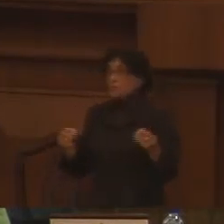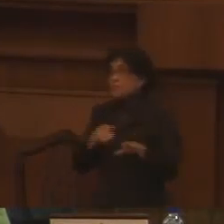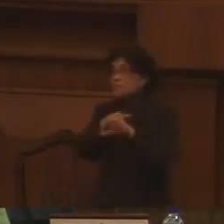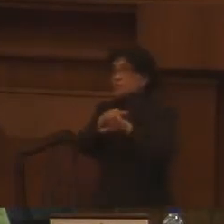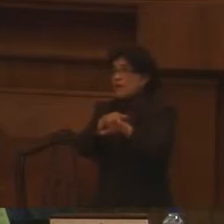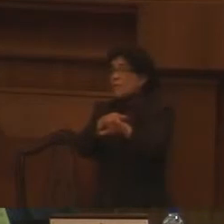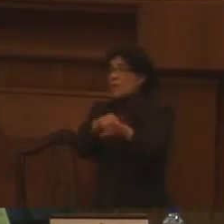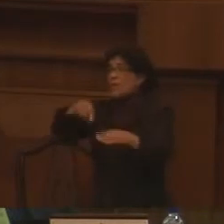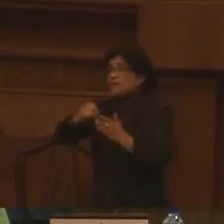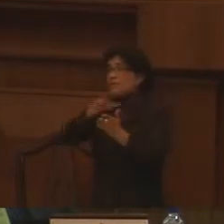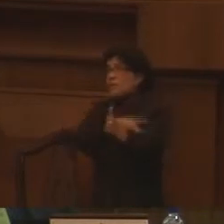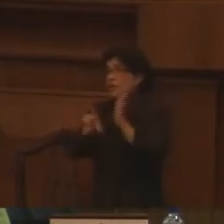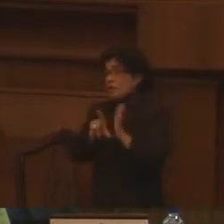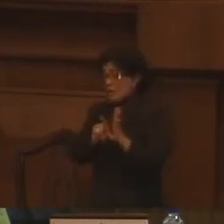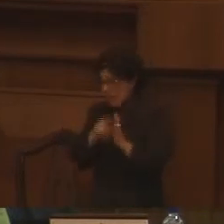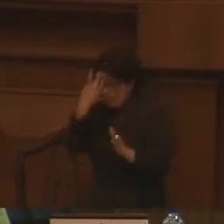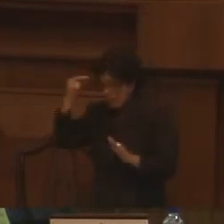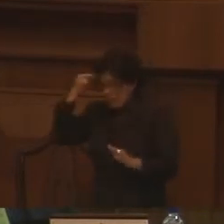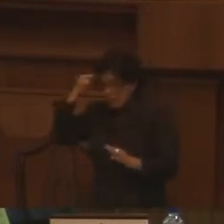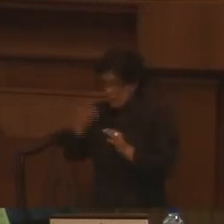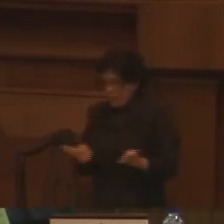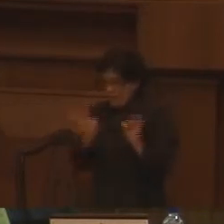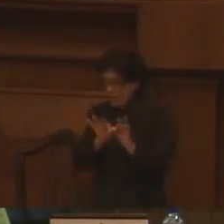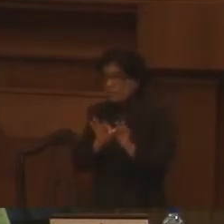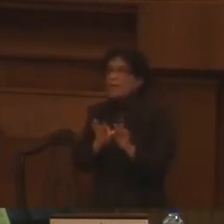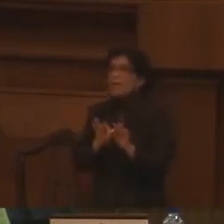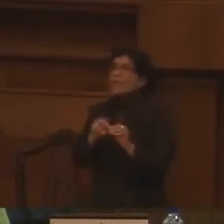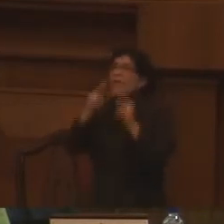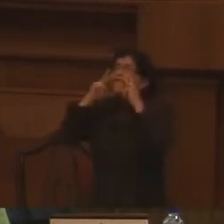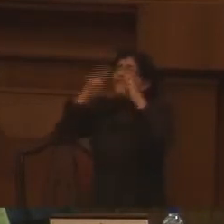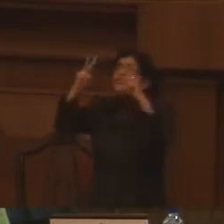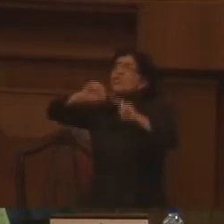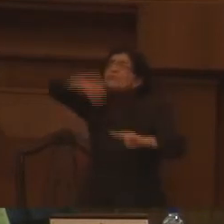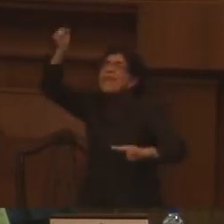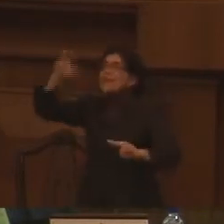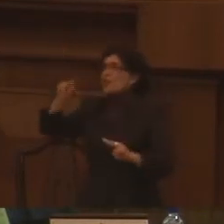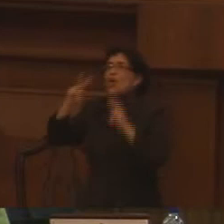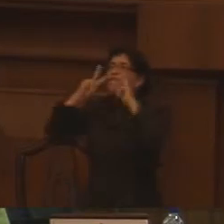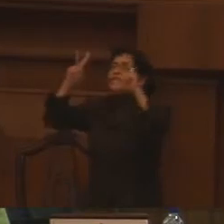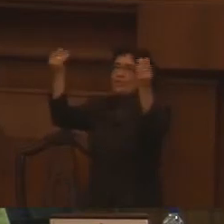convirtiendo en realidad el apoyo a la cultura, el arte y la ciencia en nuestro país.